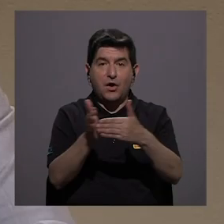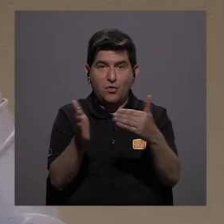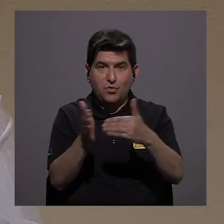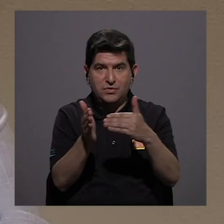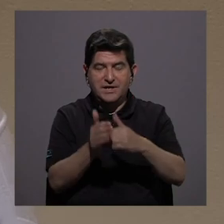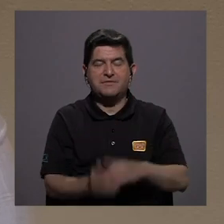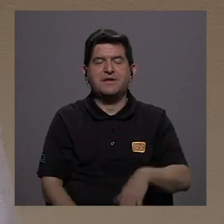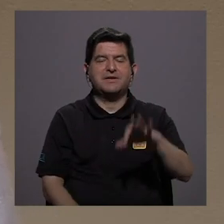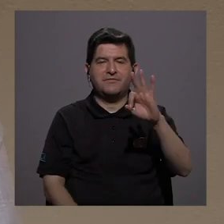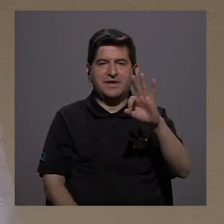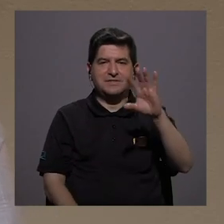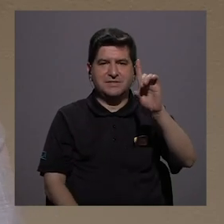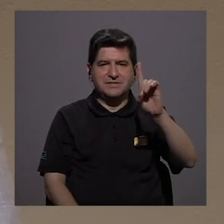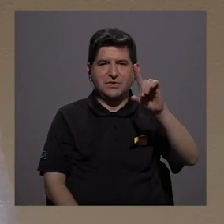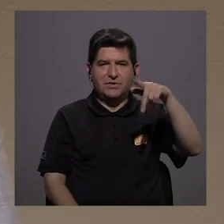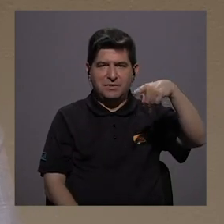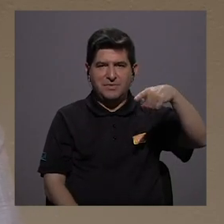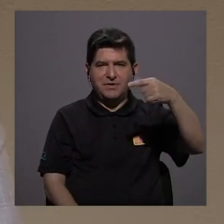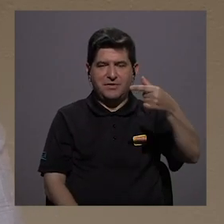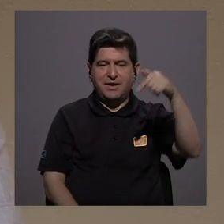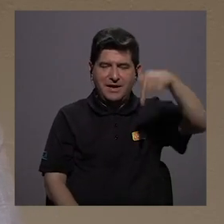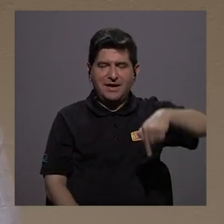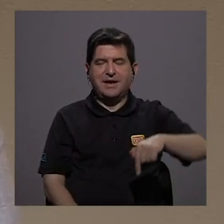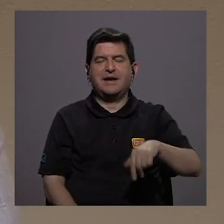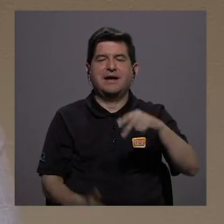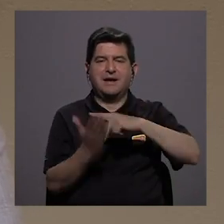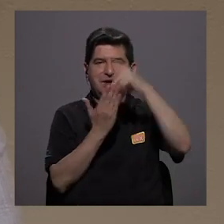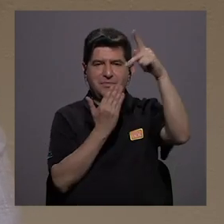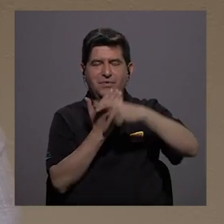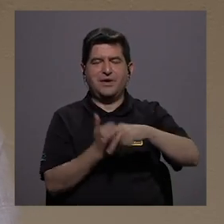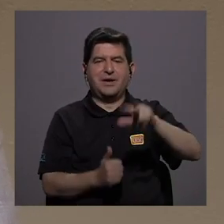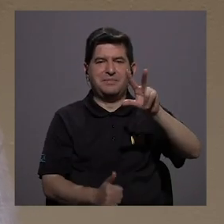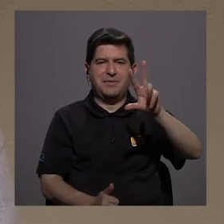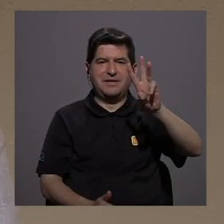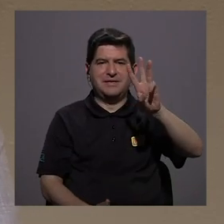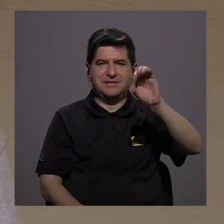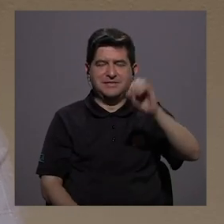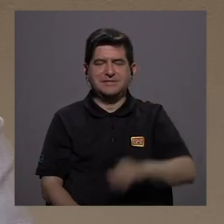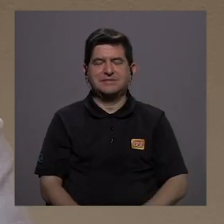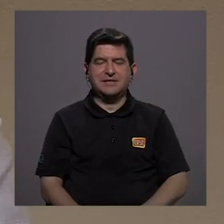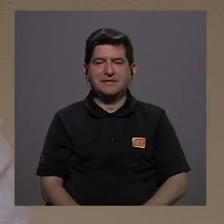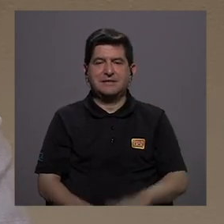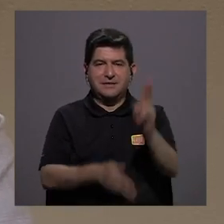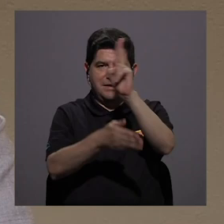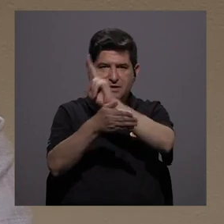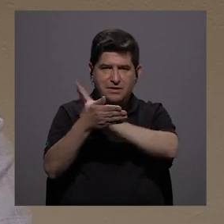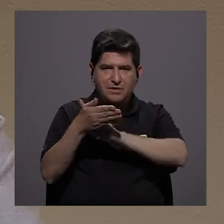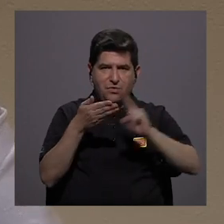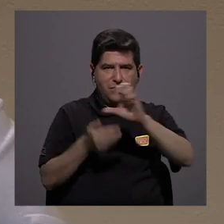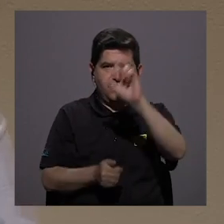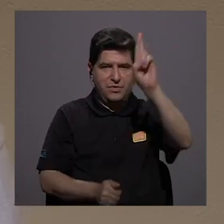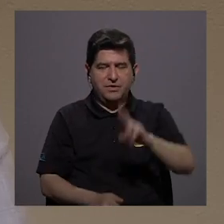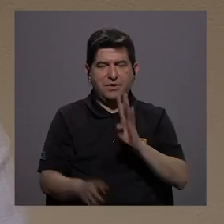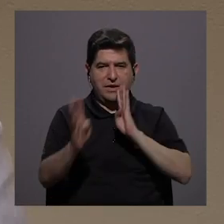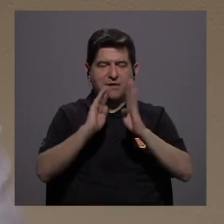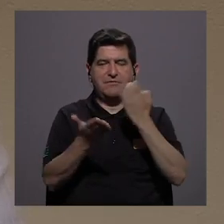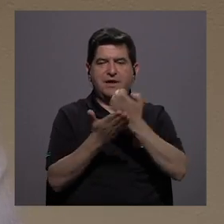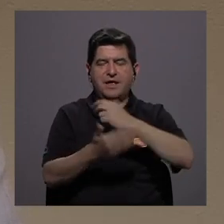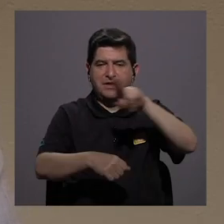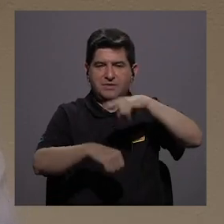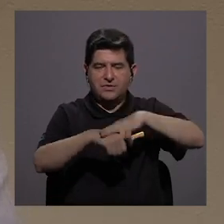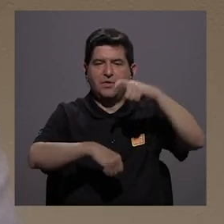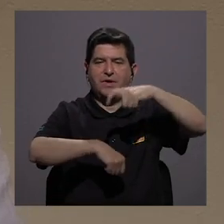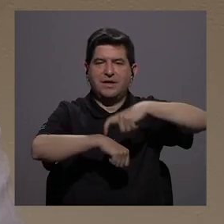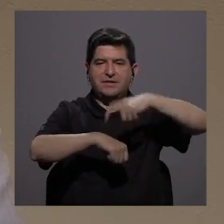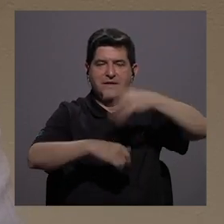Hola, estamos de regreso con don Francisco de Pablo Gutiérrez acá en 360 en el Canal 15 Universidad de Costa Rica. Estamos hablando sobre la economía nacional y un